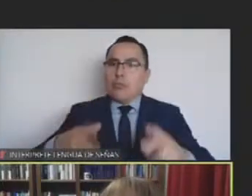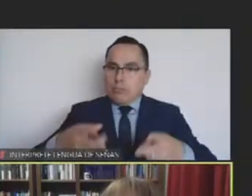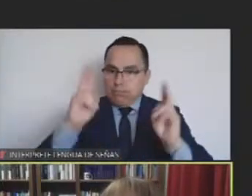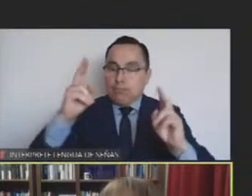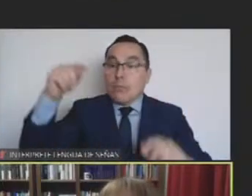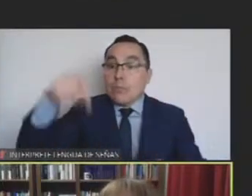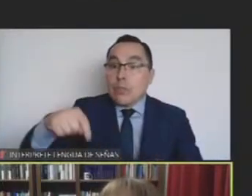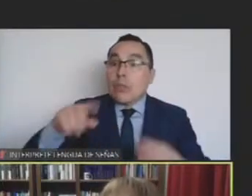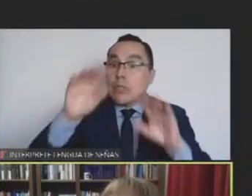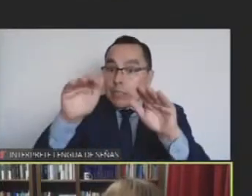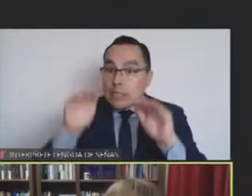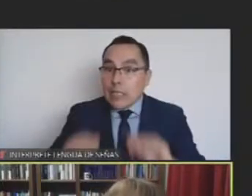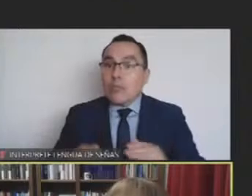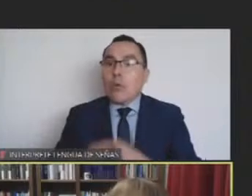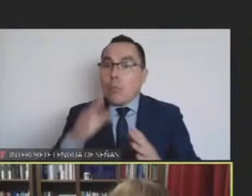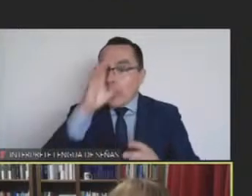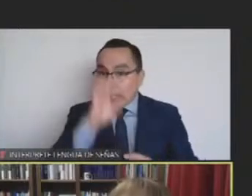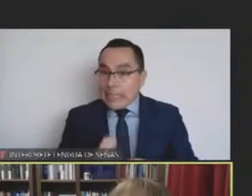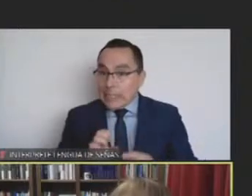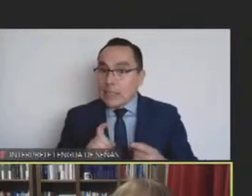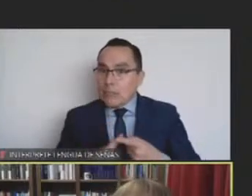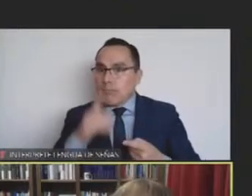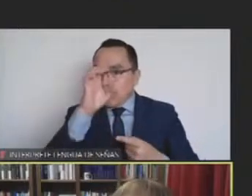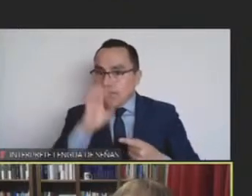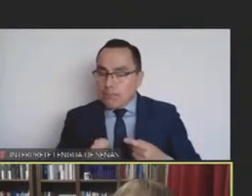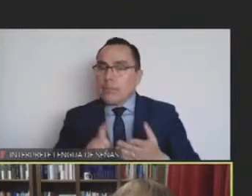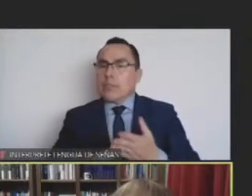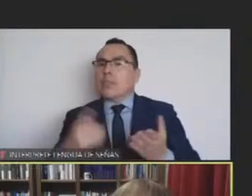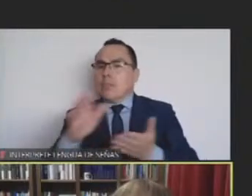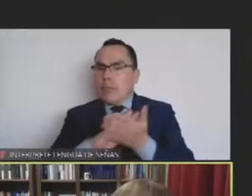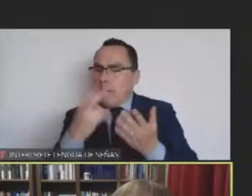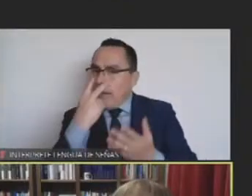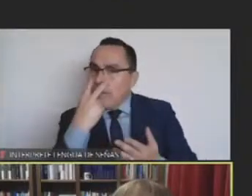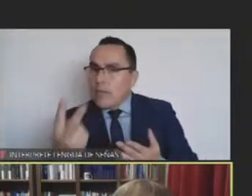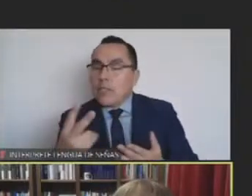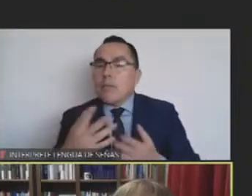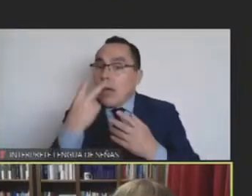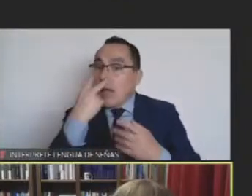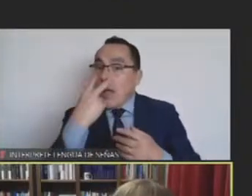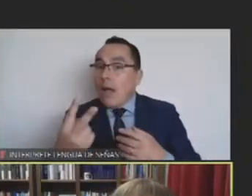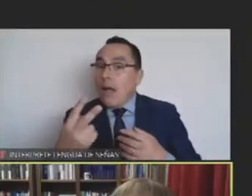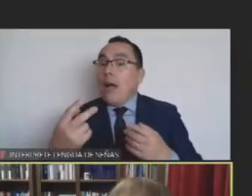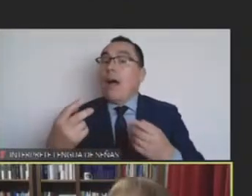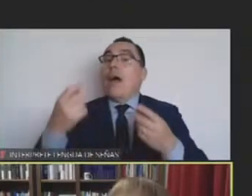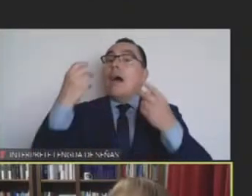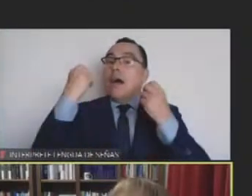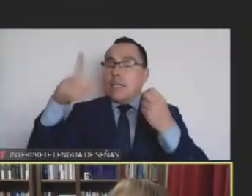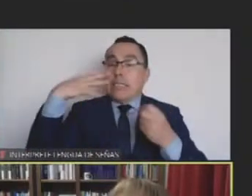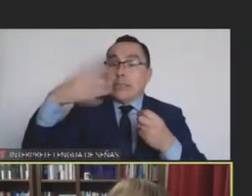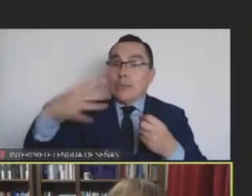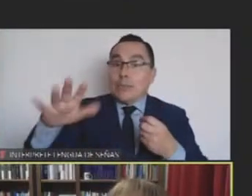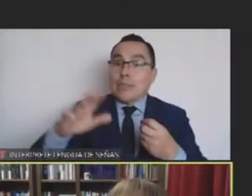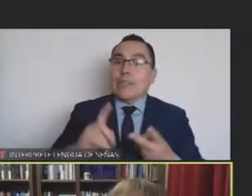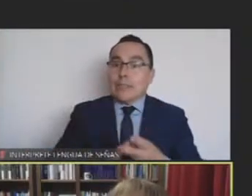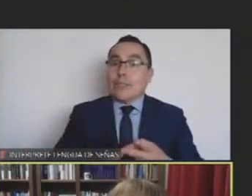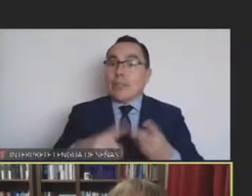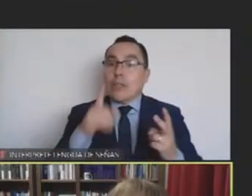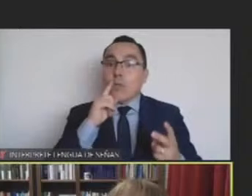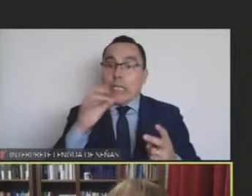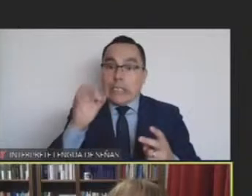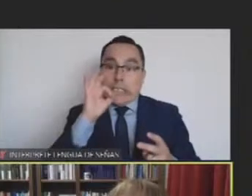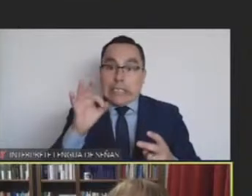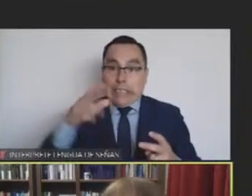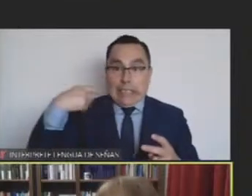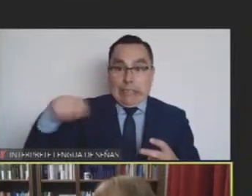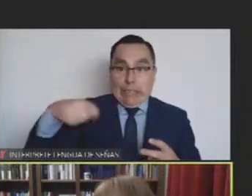implica aspectos éticos que se tienen a la vista. Y de ese punto de vista, es muy importante que la valoración de la